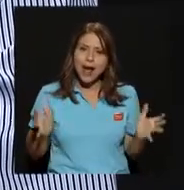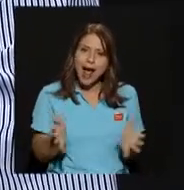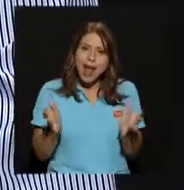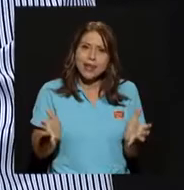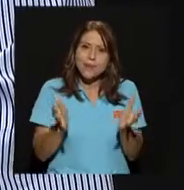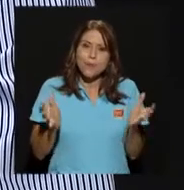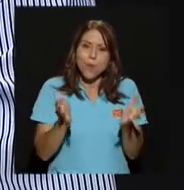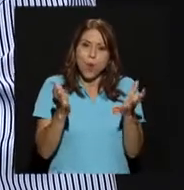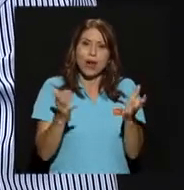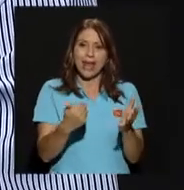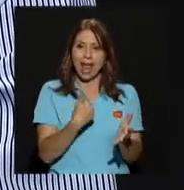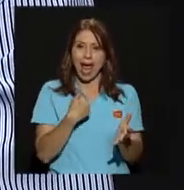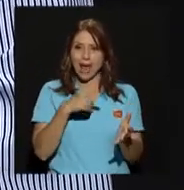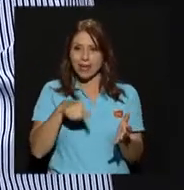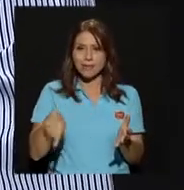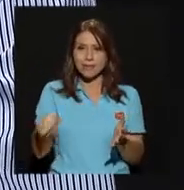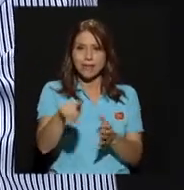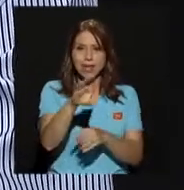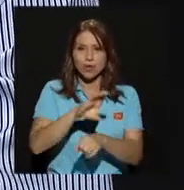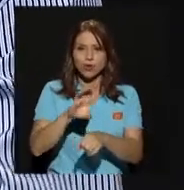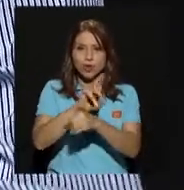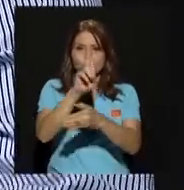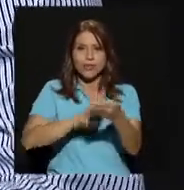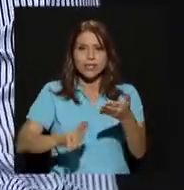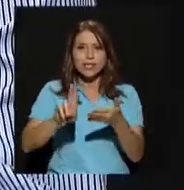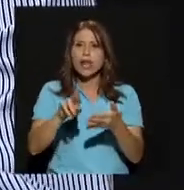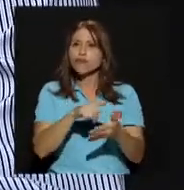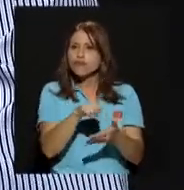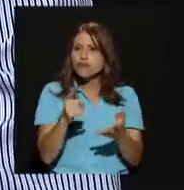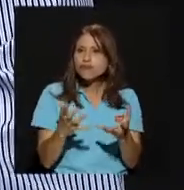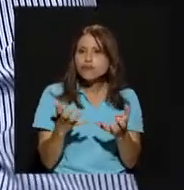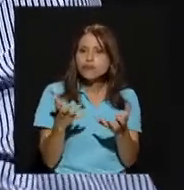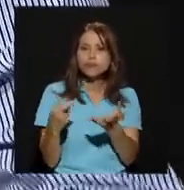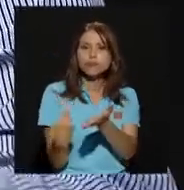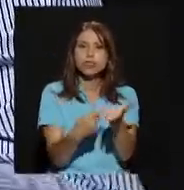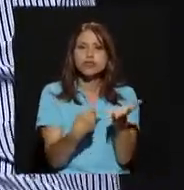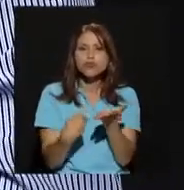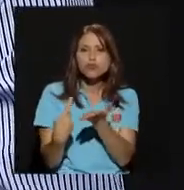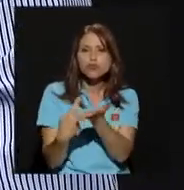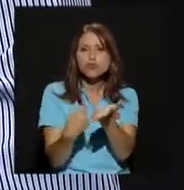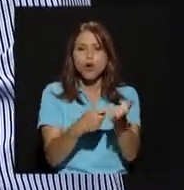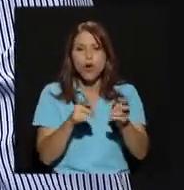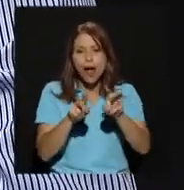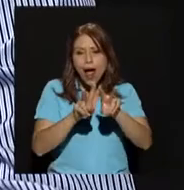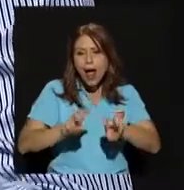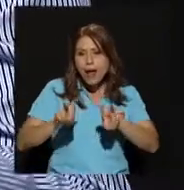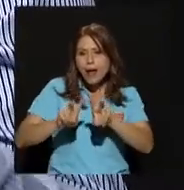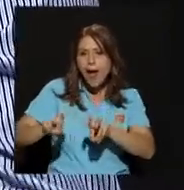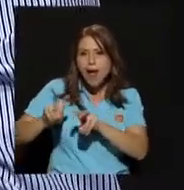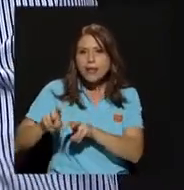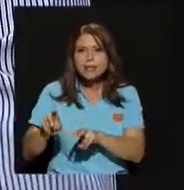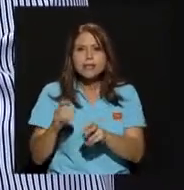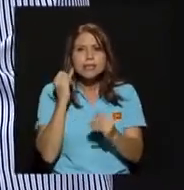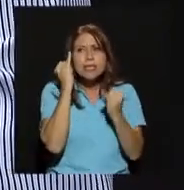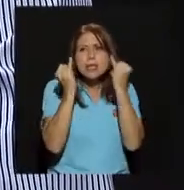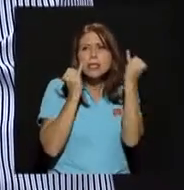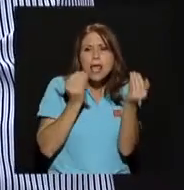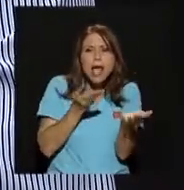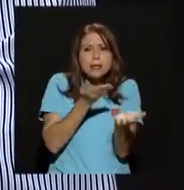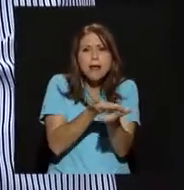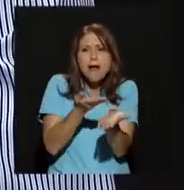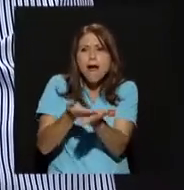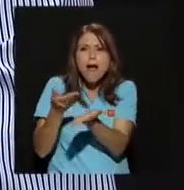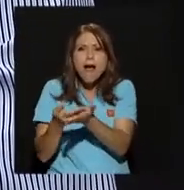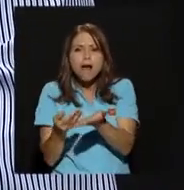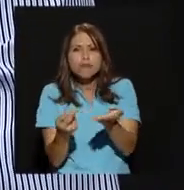hay en el Consejo Universitario de discusión, de análisis, de confrontación de ideas, de diálogo,